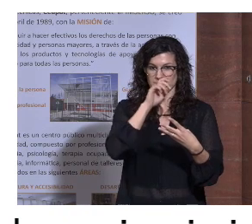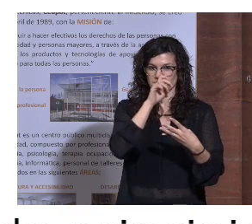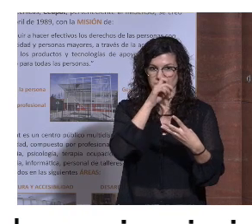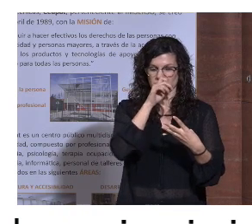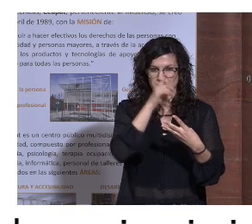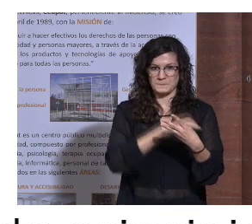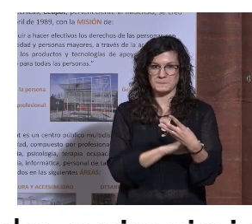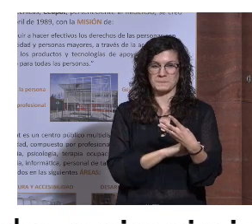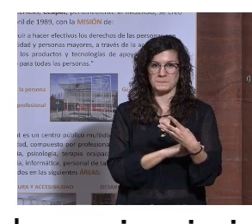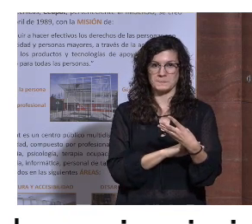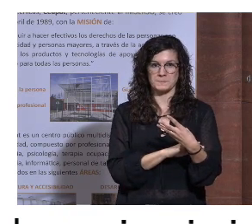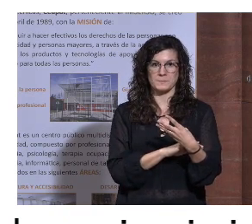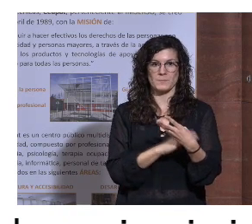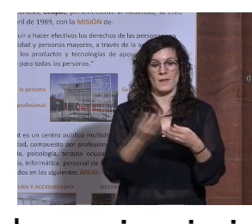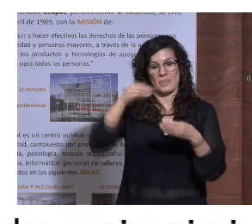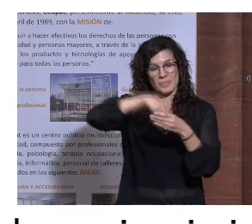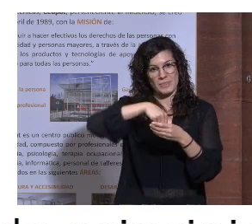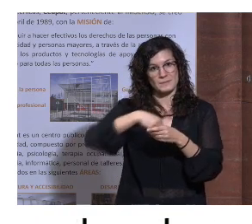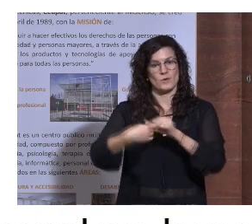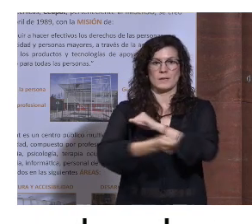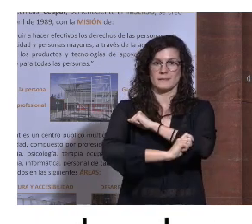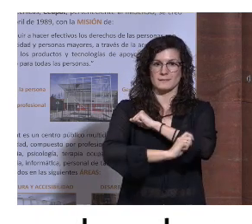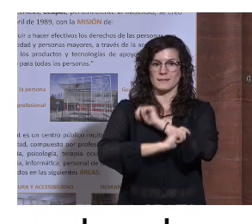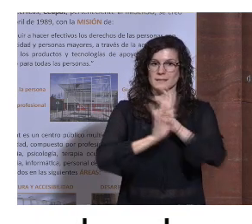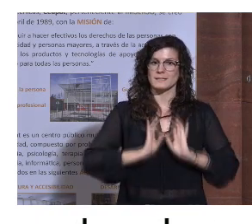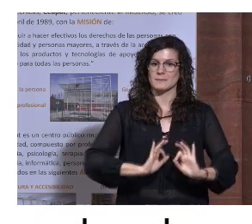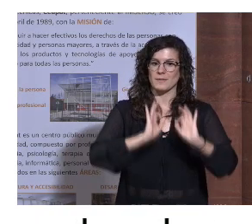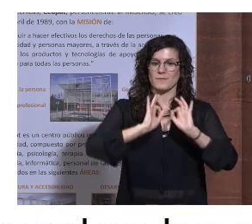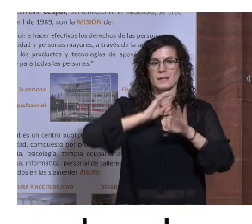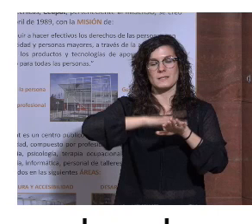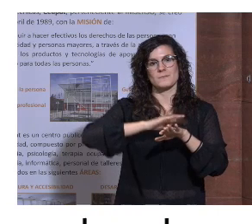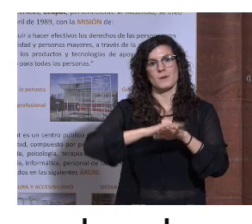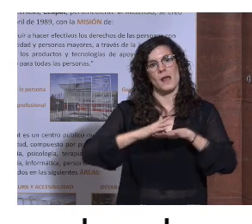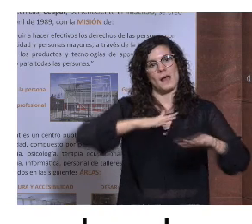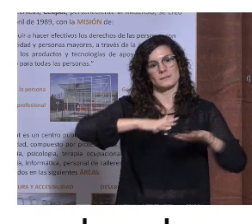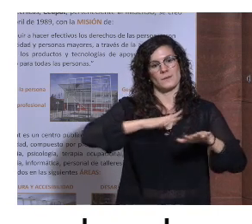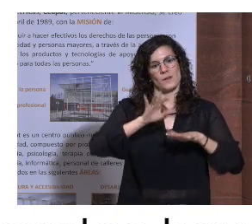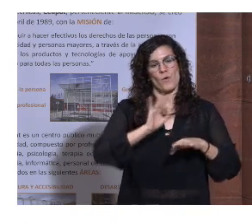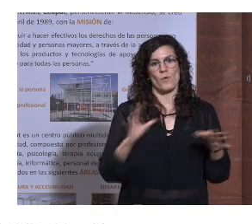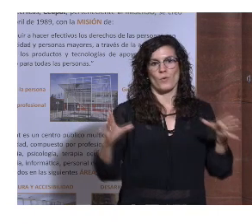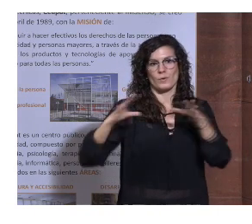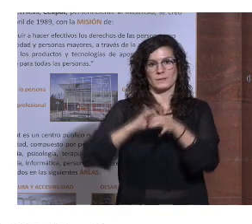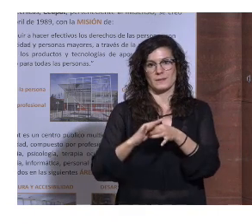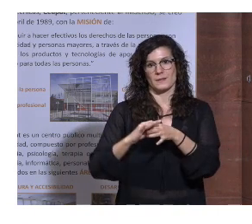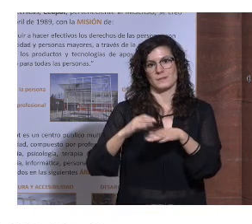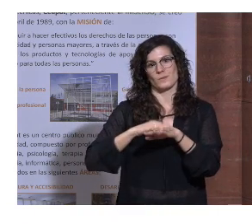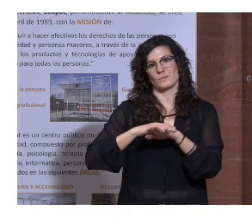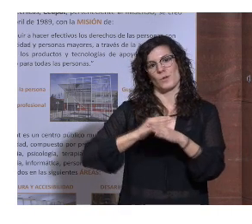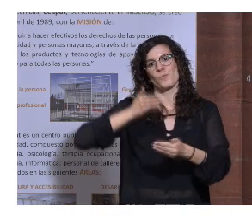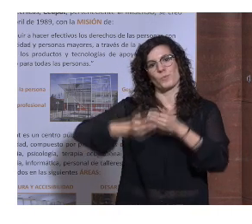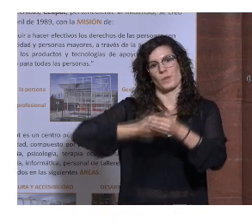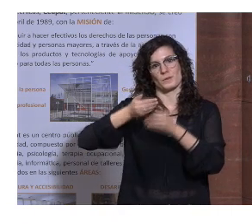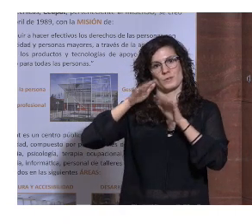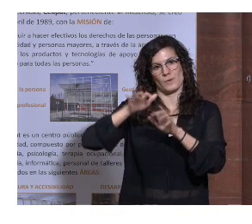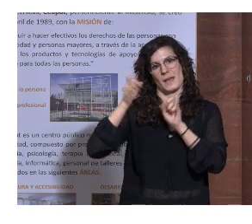hay estrategias específicas para activar o conectadas con esa parte o ese componente del proceso